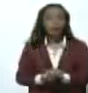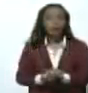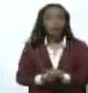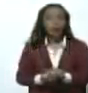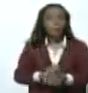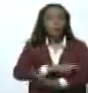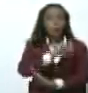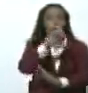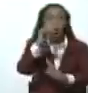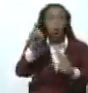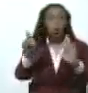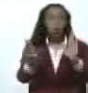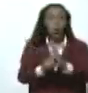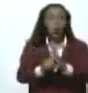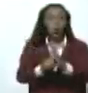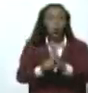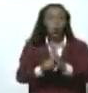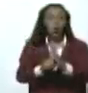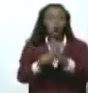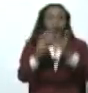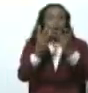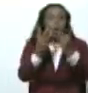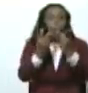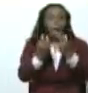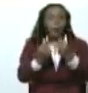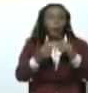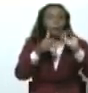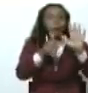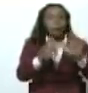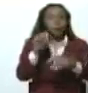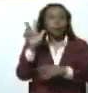Totaliza una cifra de